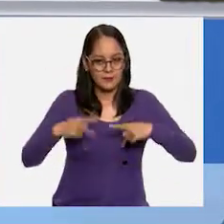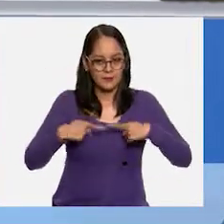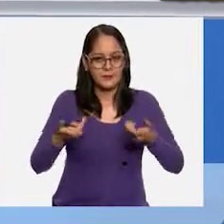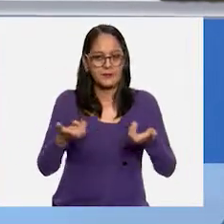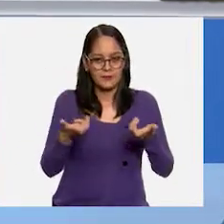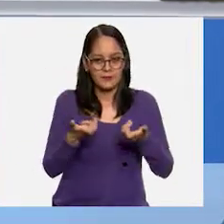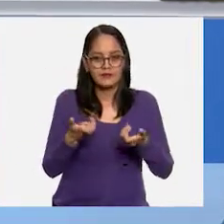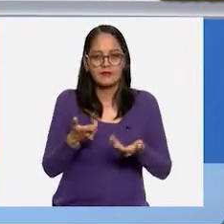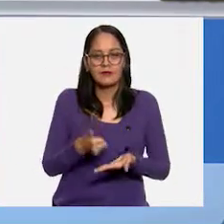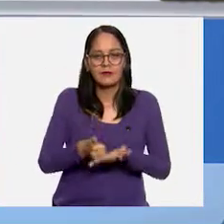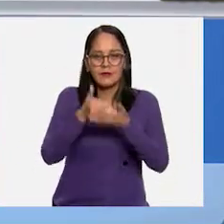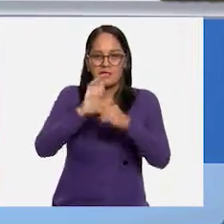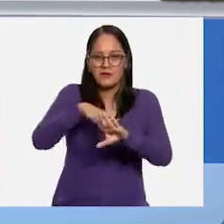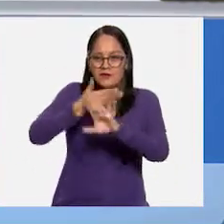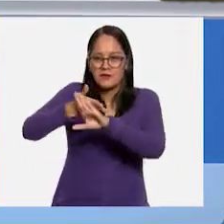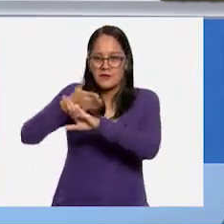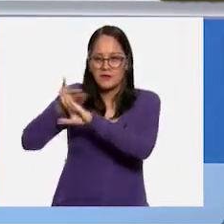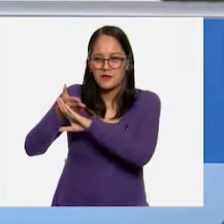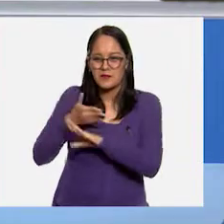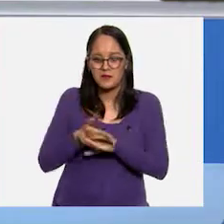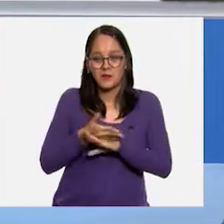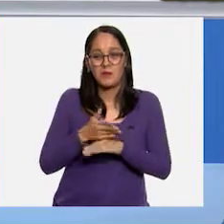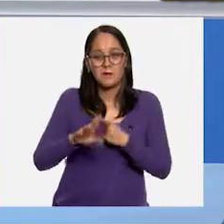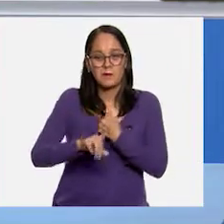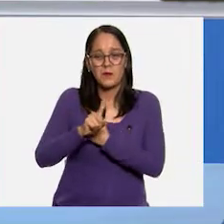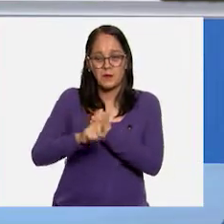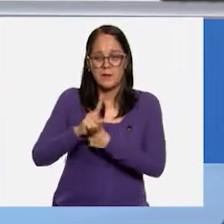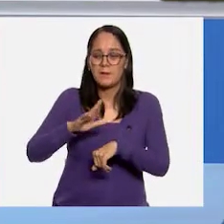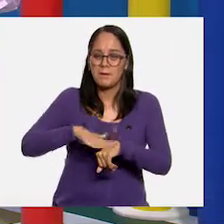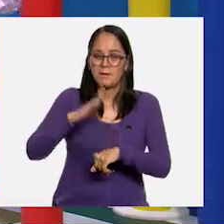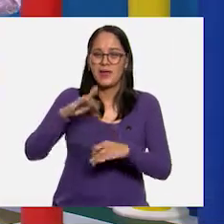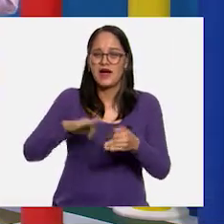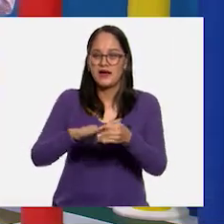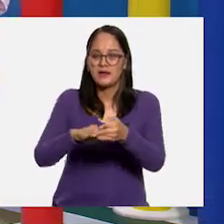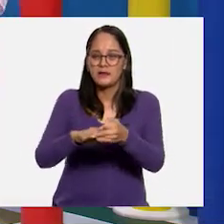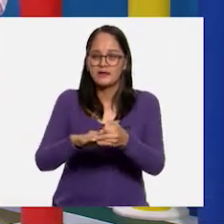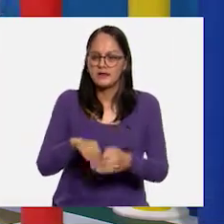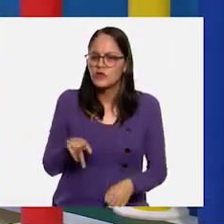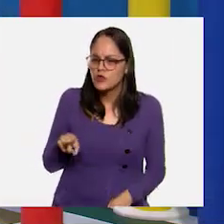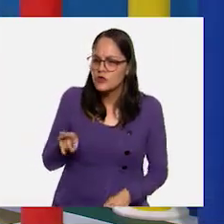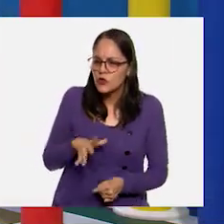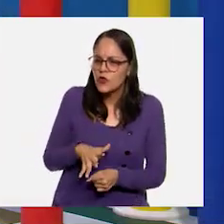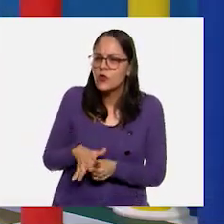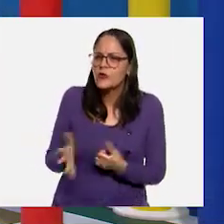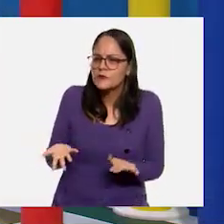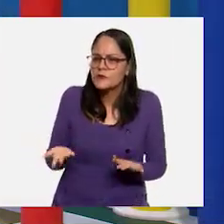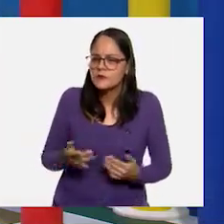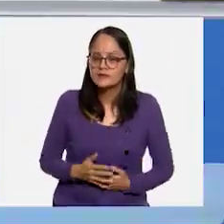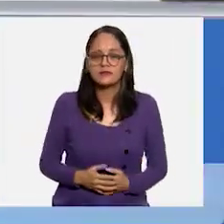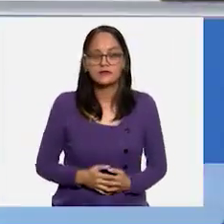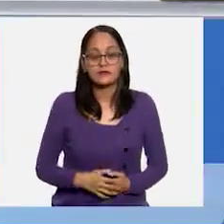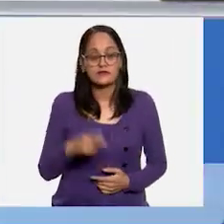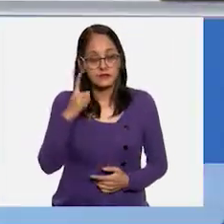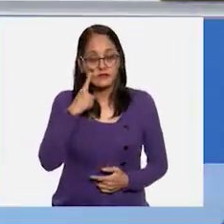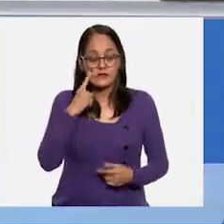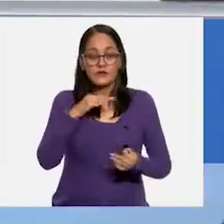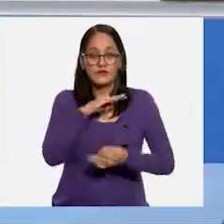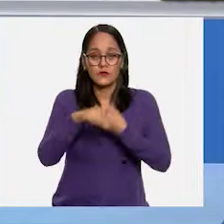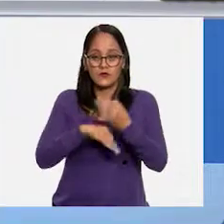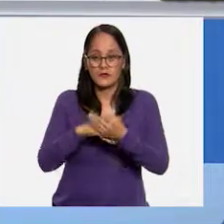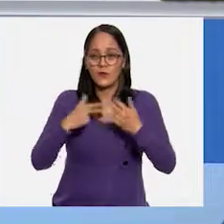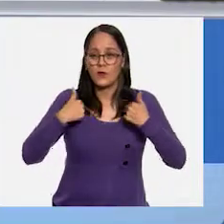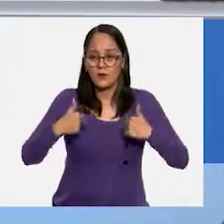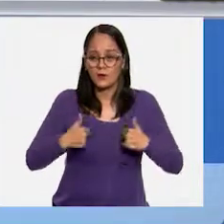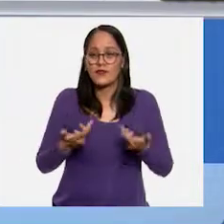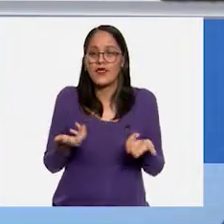que este tipo de fenómenos extremos se presente con más frecuencia. ¿A qué te refieres, Ale? A todas las acciones